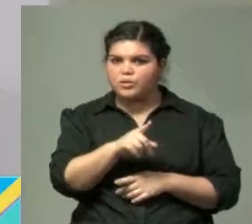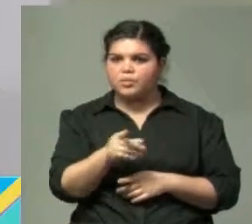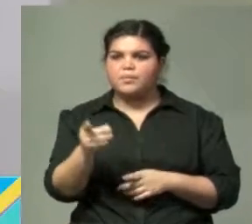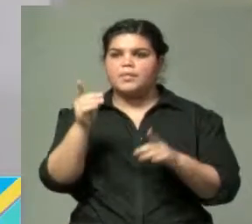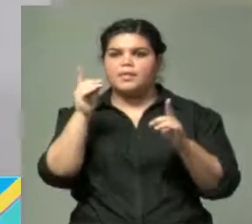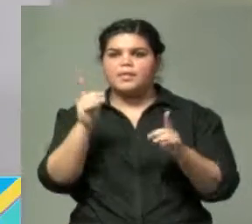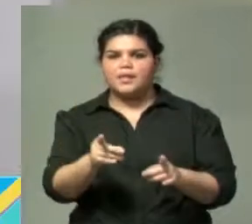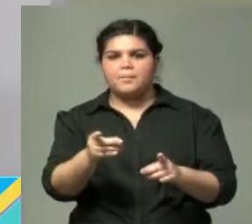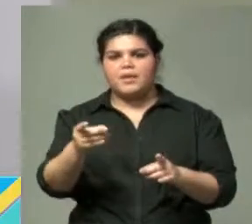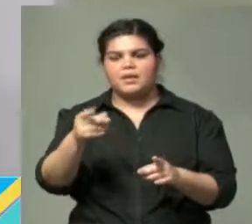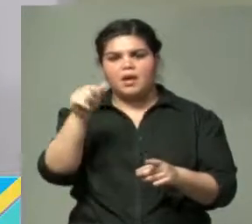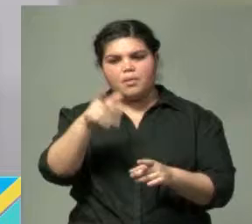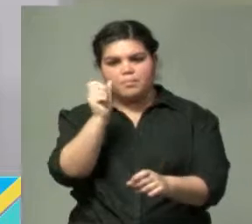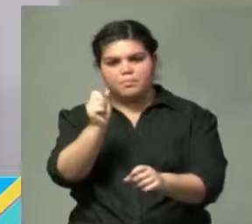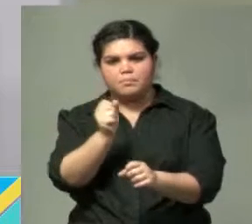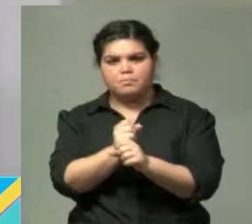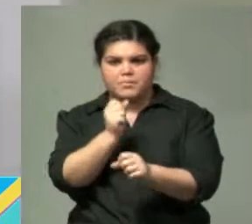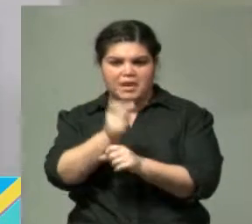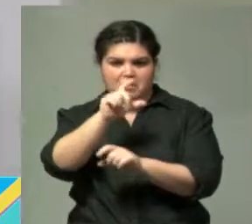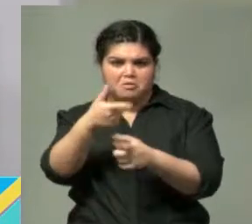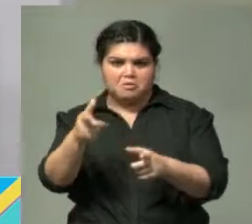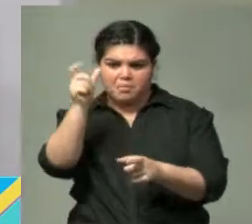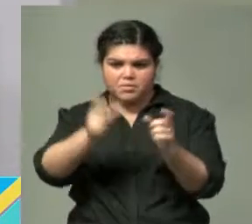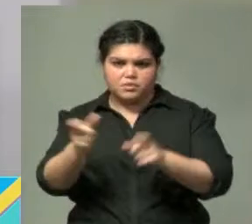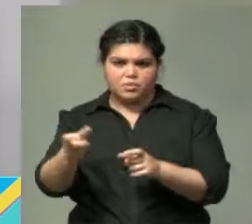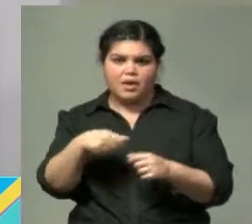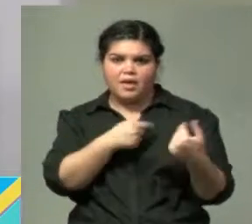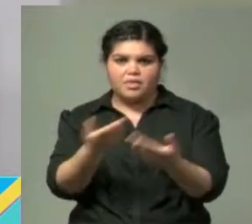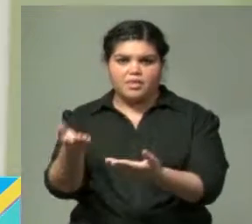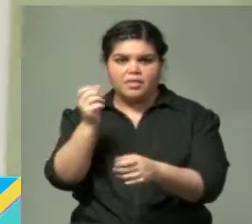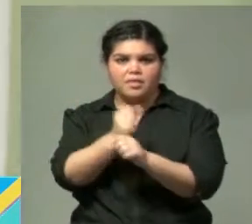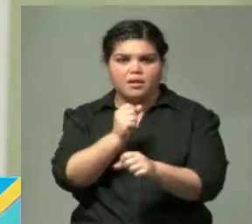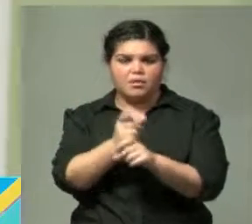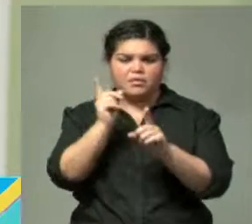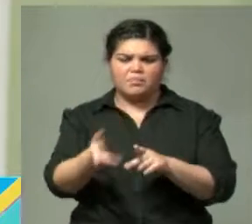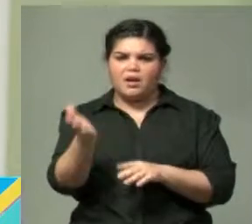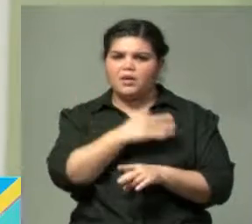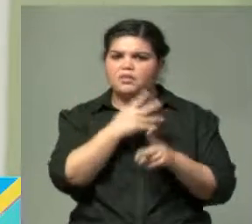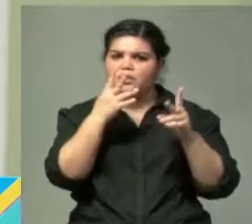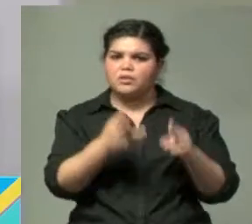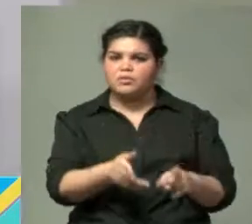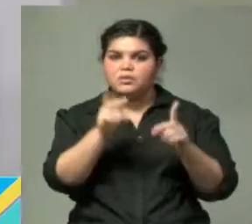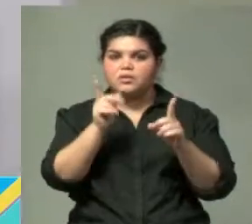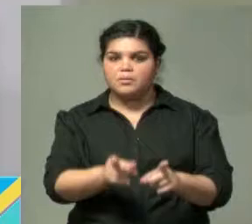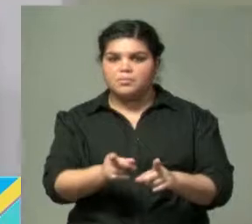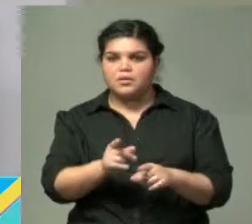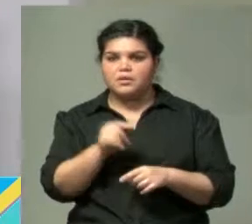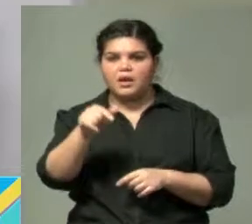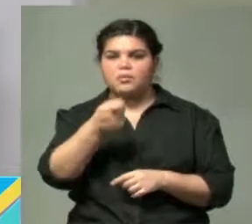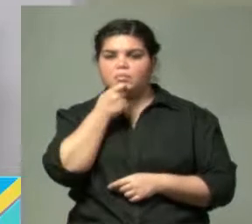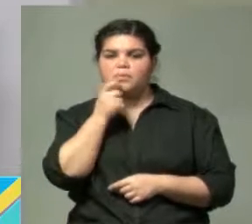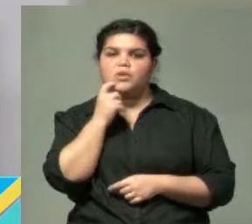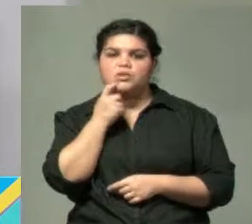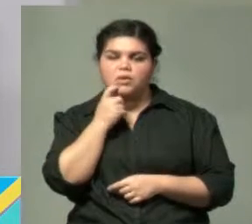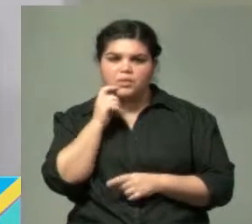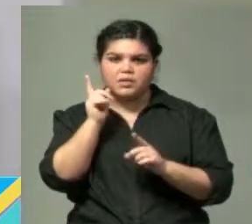justamente al sector desocupado, que bueno, lo hablábamos también en el corte, ¿no? De la situación que se da por ahí en San Luis, inclusive